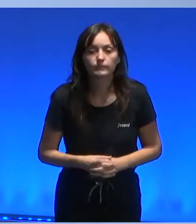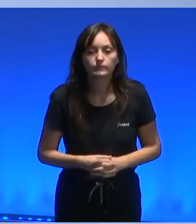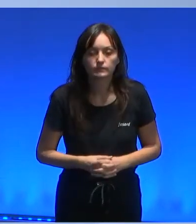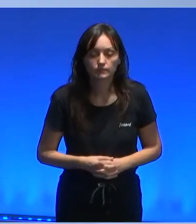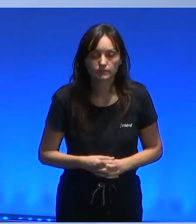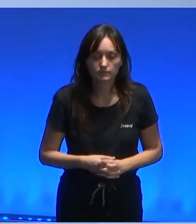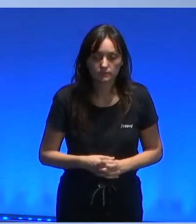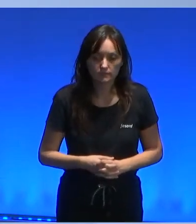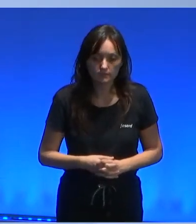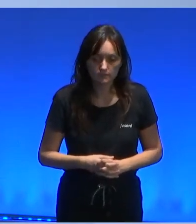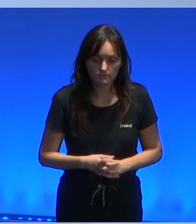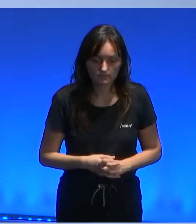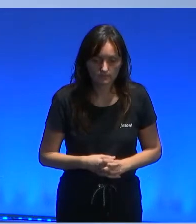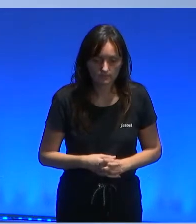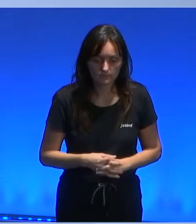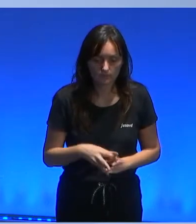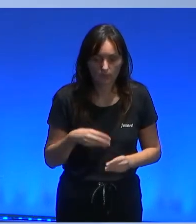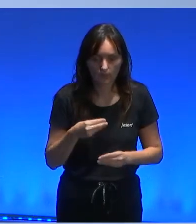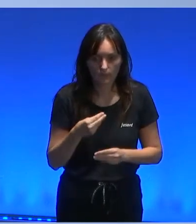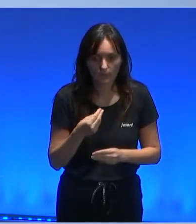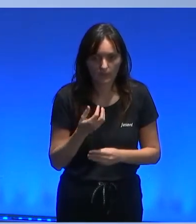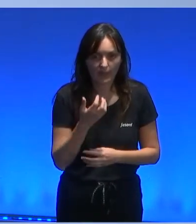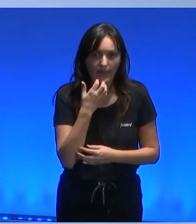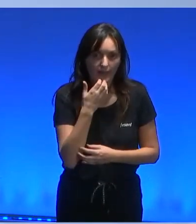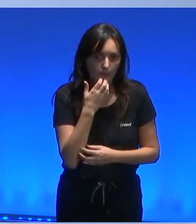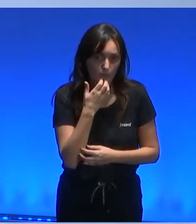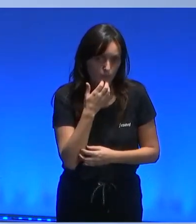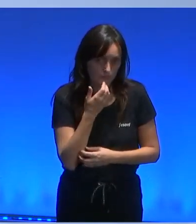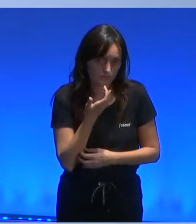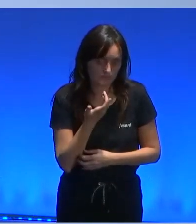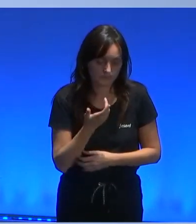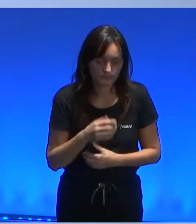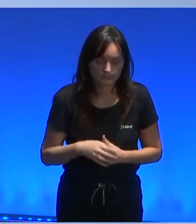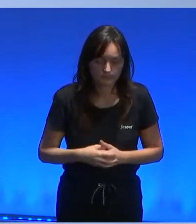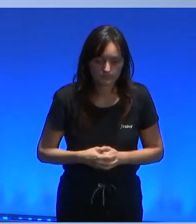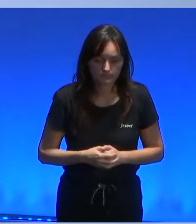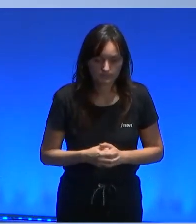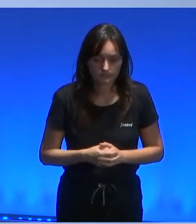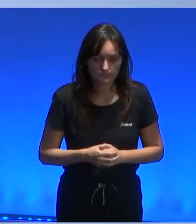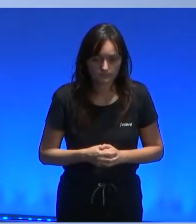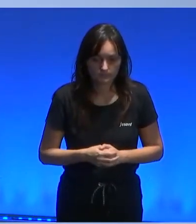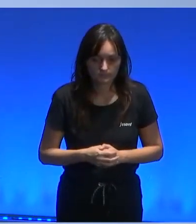hacer pocos ejemplos rápidos.